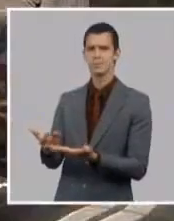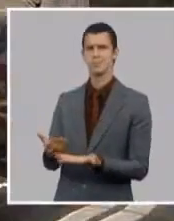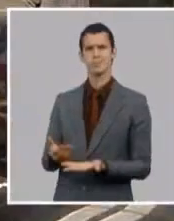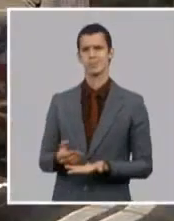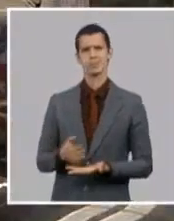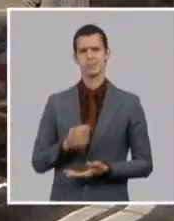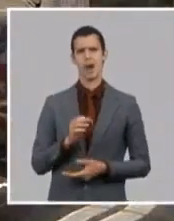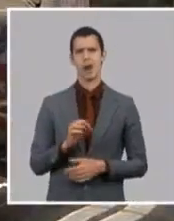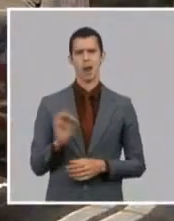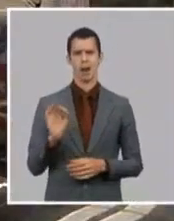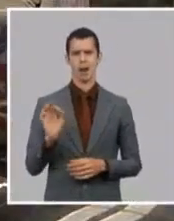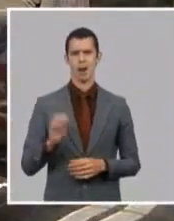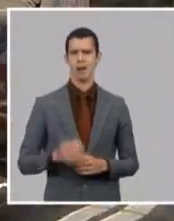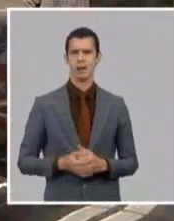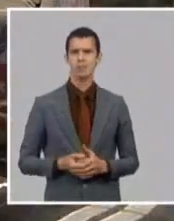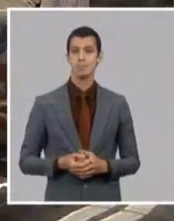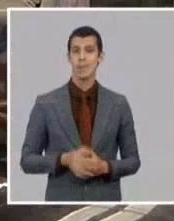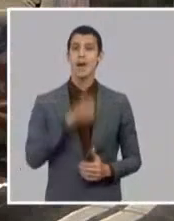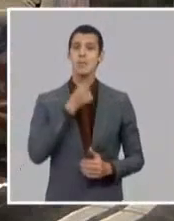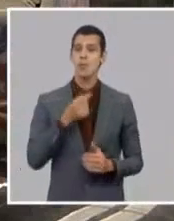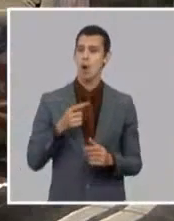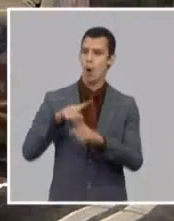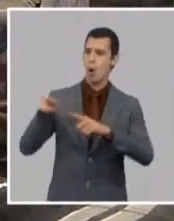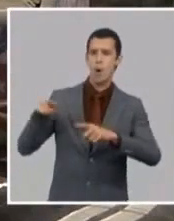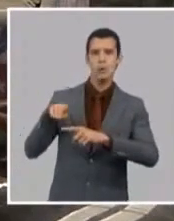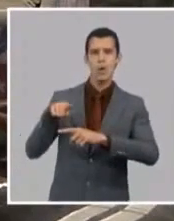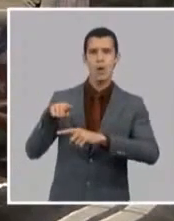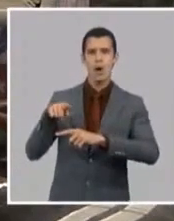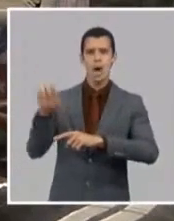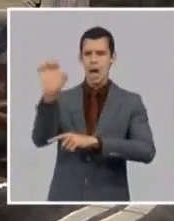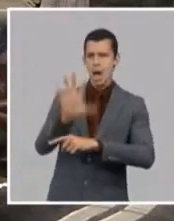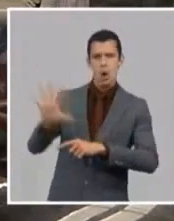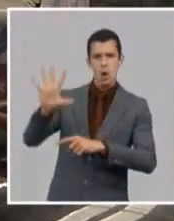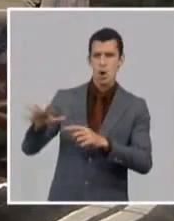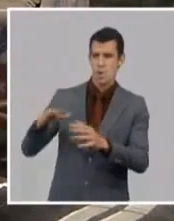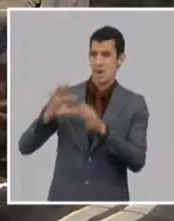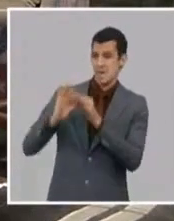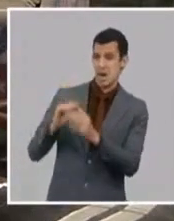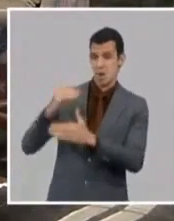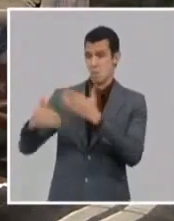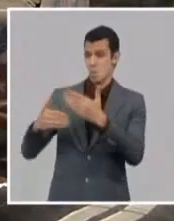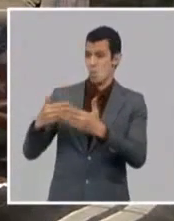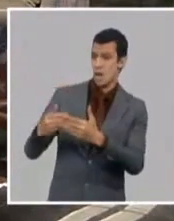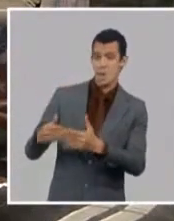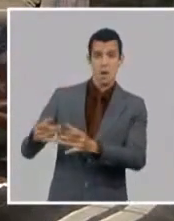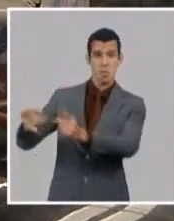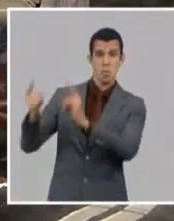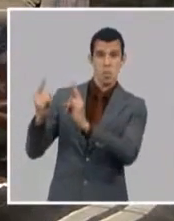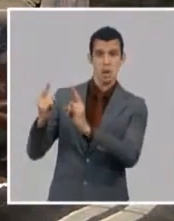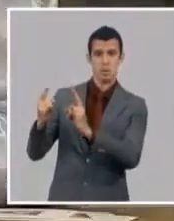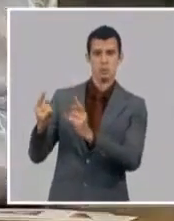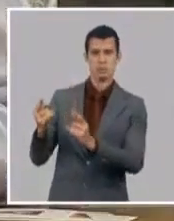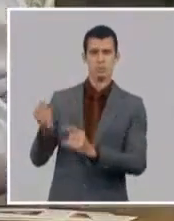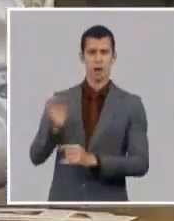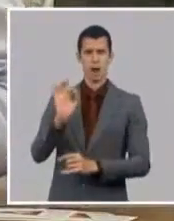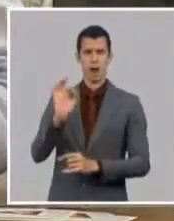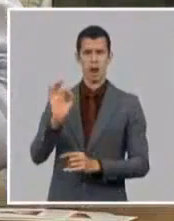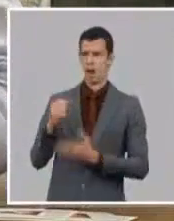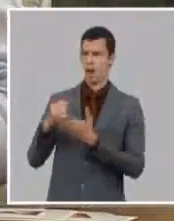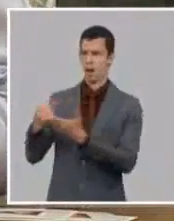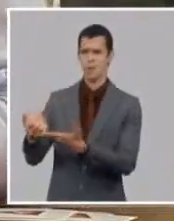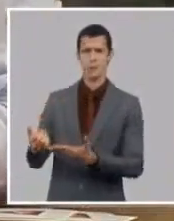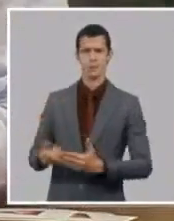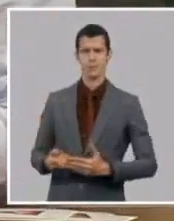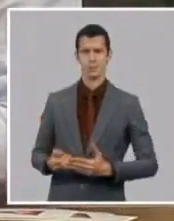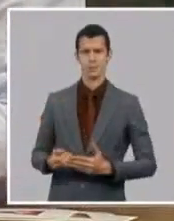se ha preocupado y quién ha dado un SOS por el continente africano y por los países africanos? ¿Quién ha dado un SOS por la situación